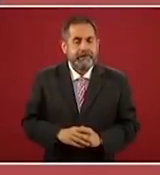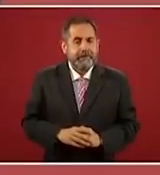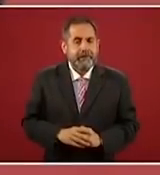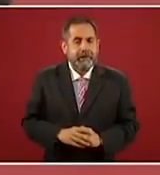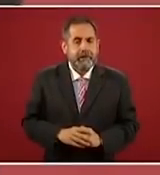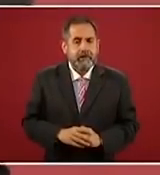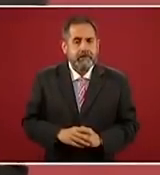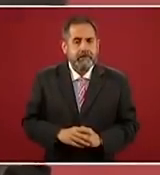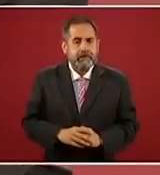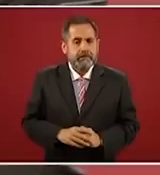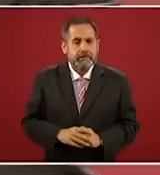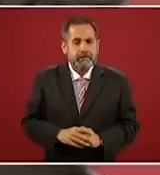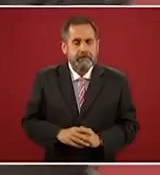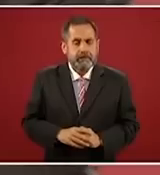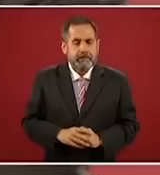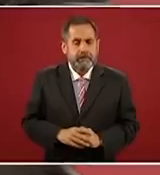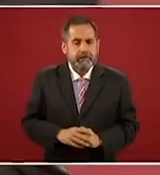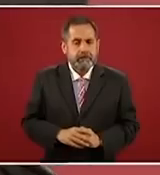querer